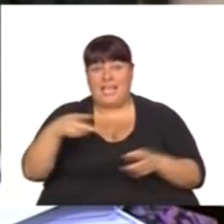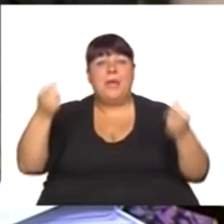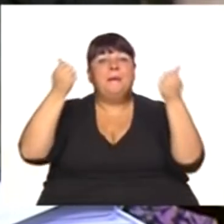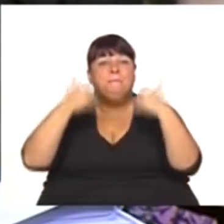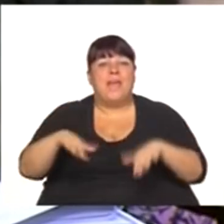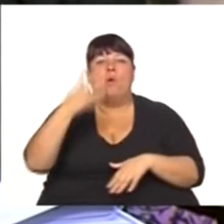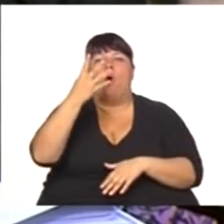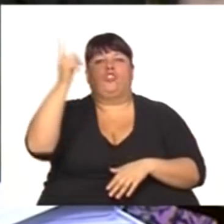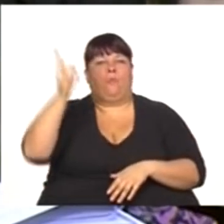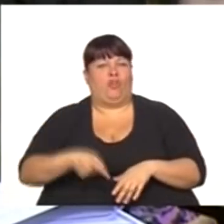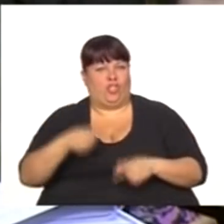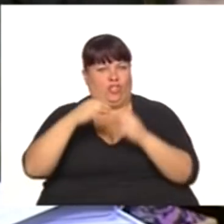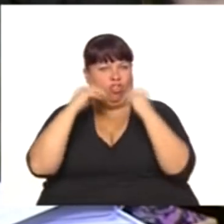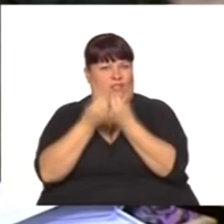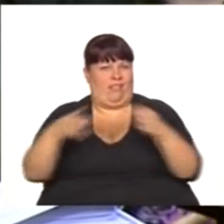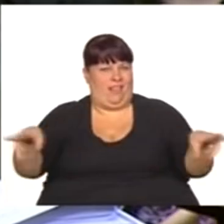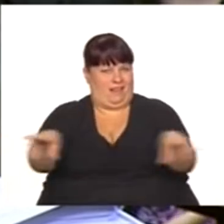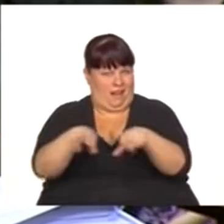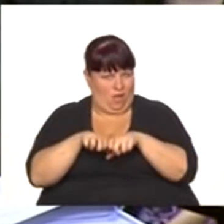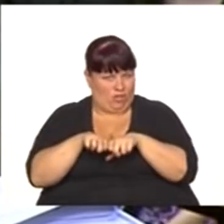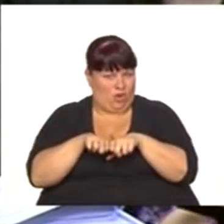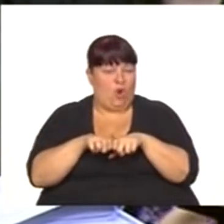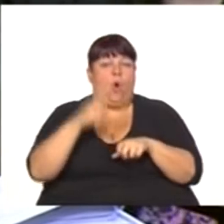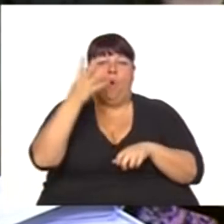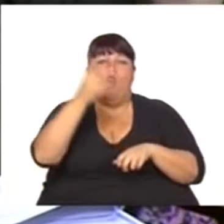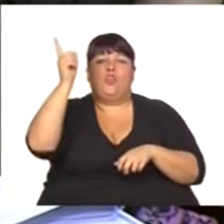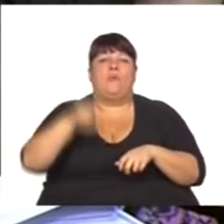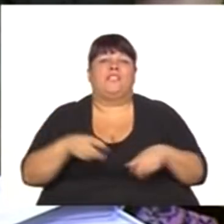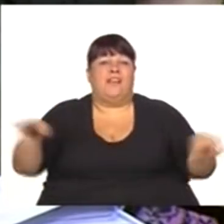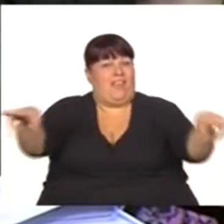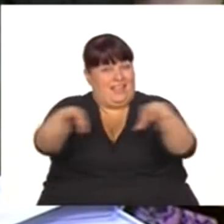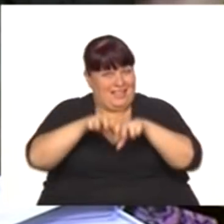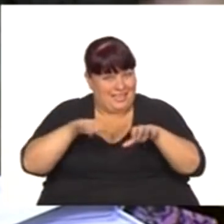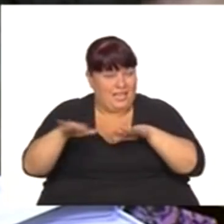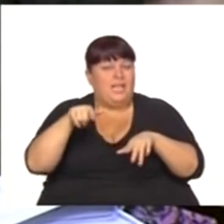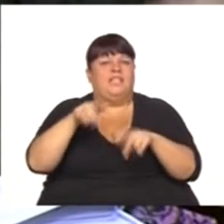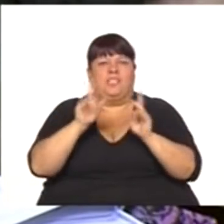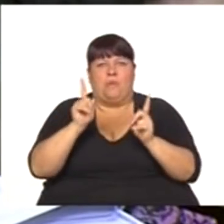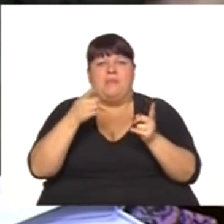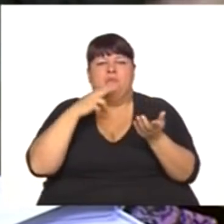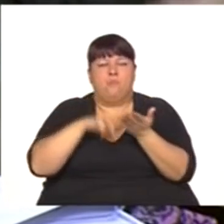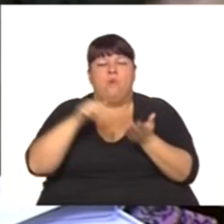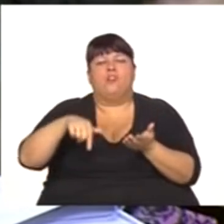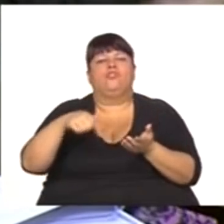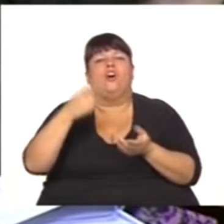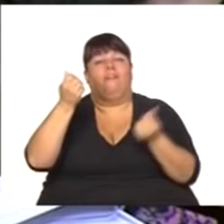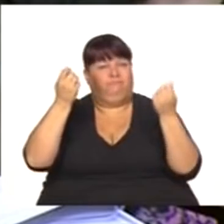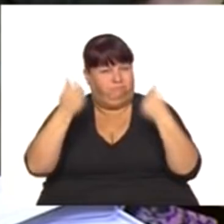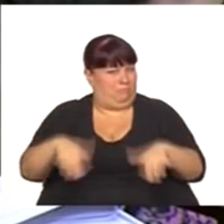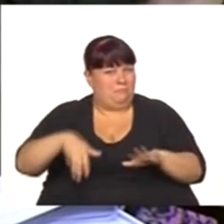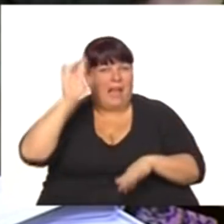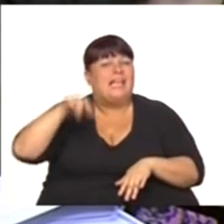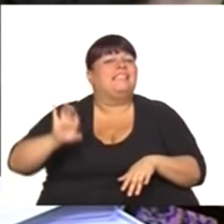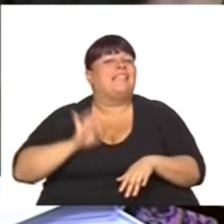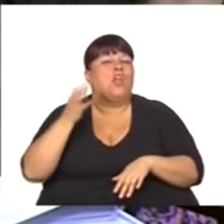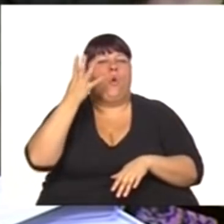ser 4 puntos del PBI. Y va a ser 4 puntos del PBI en un contexto que es el actual fiscal, en donde el déficit primario este